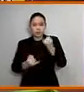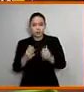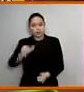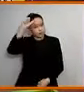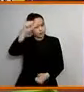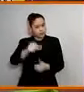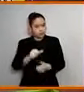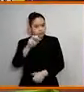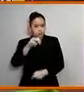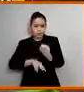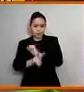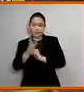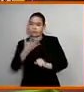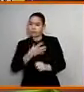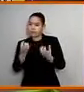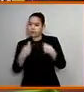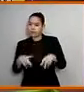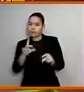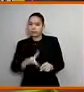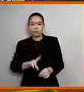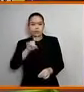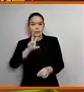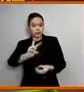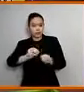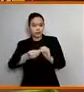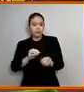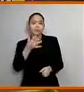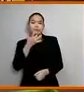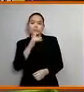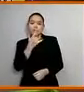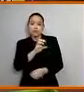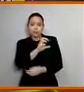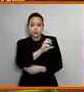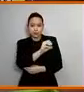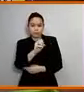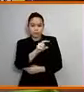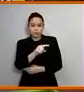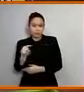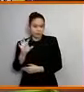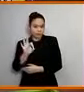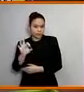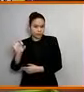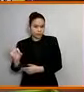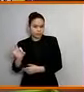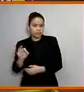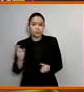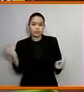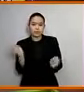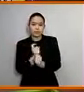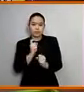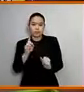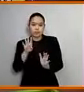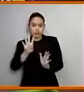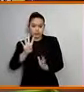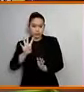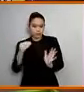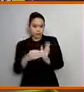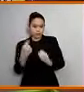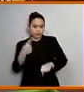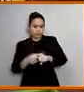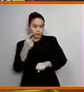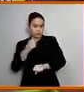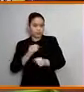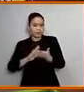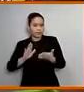con premiados tienen la oportunidad de elegir sus dos números preferidos del 00 al 99 y ganar hasta 4.000 veces su